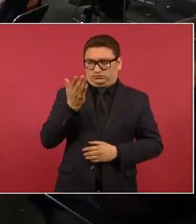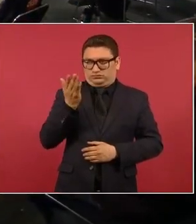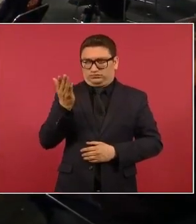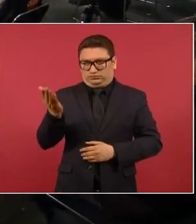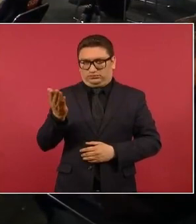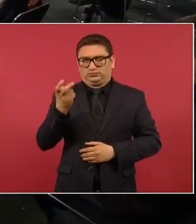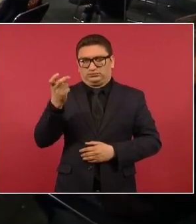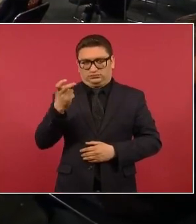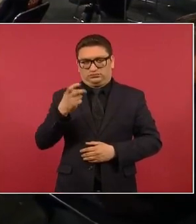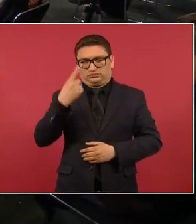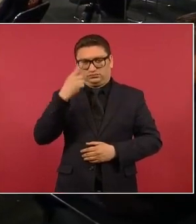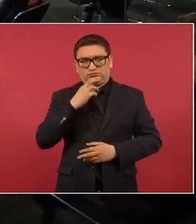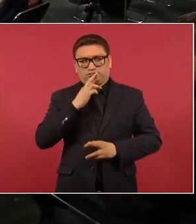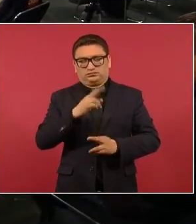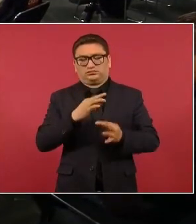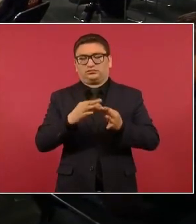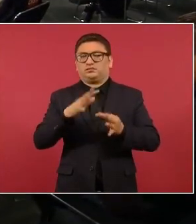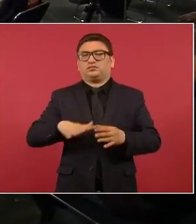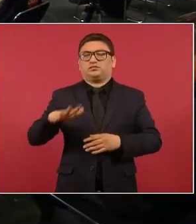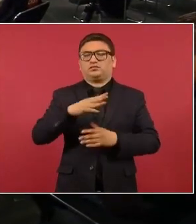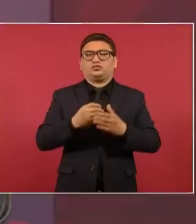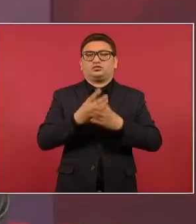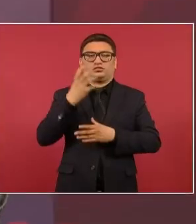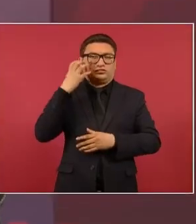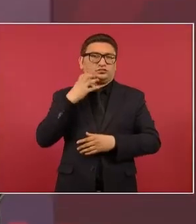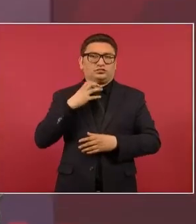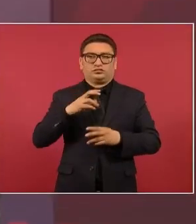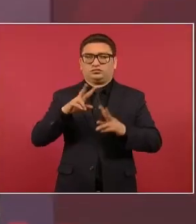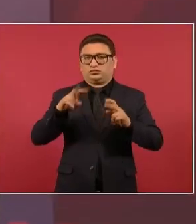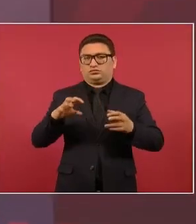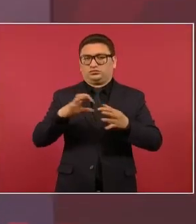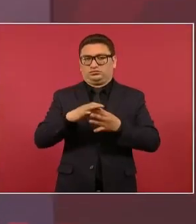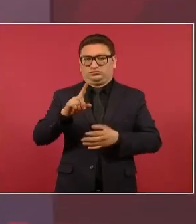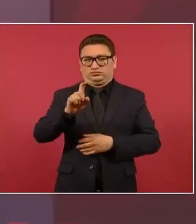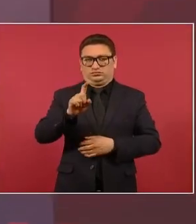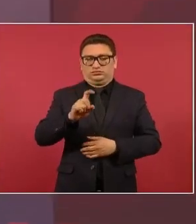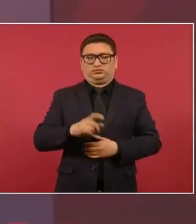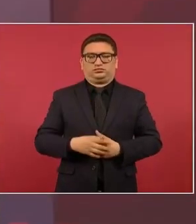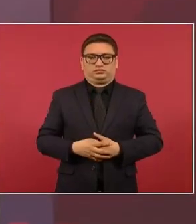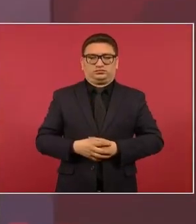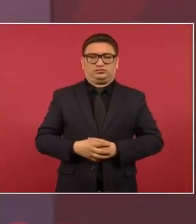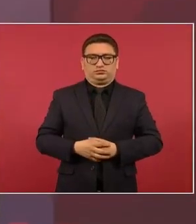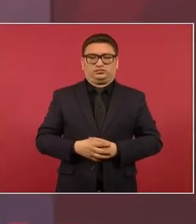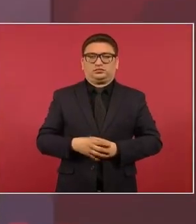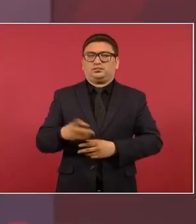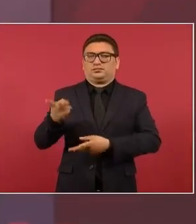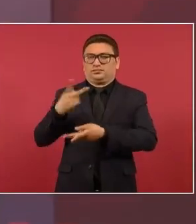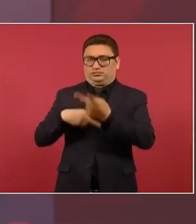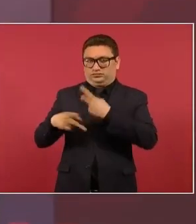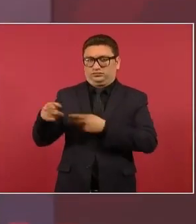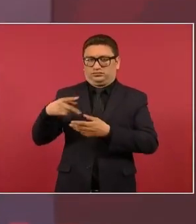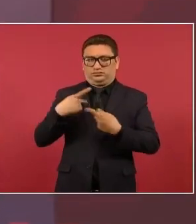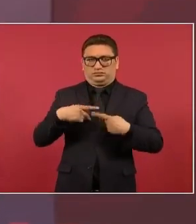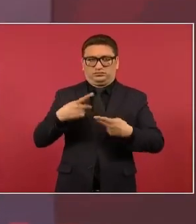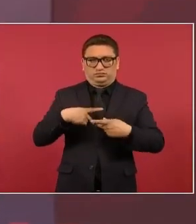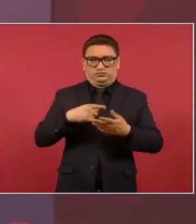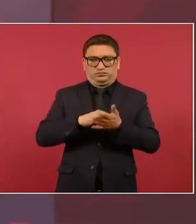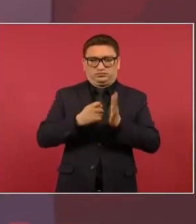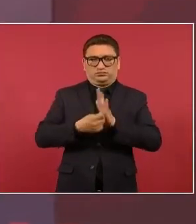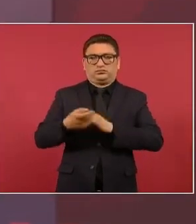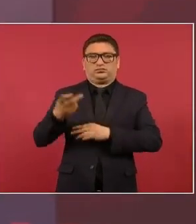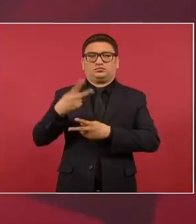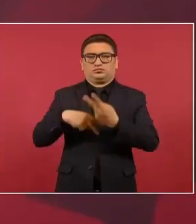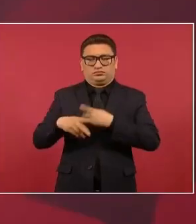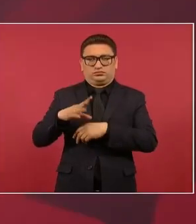para el caso de Nuevo León relacionados con el agua. Vienen sus técnicos. Me están pidiendo